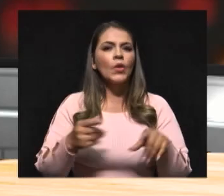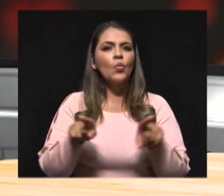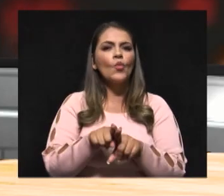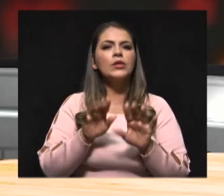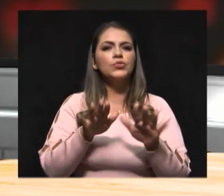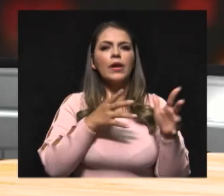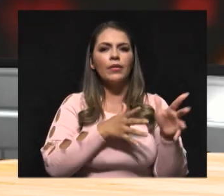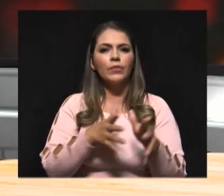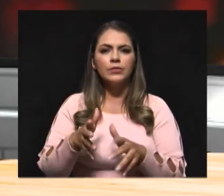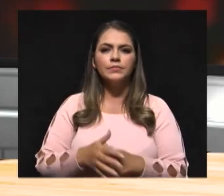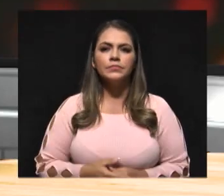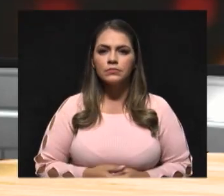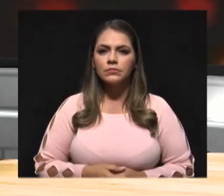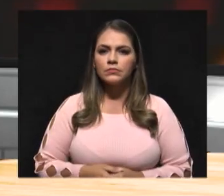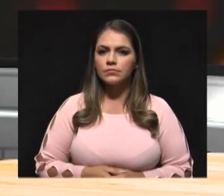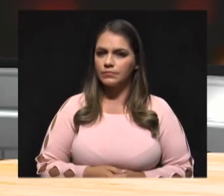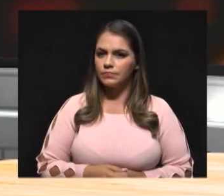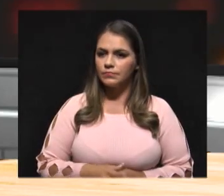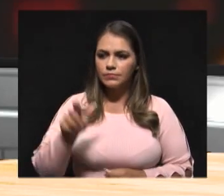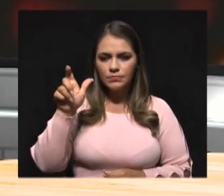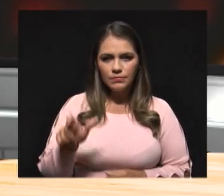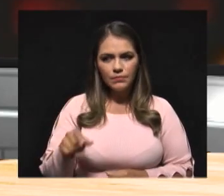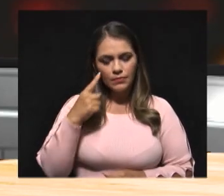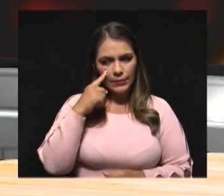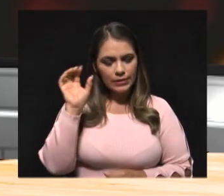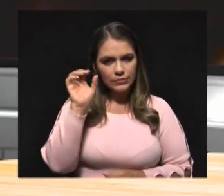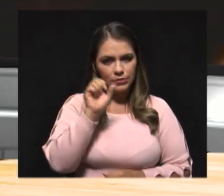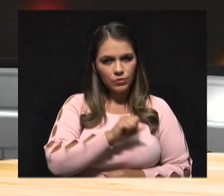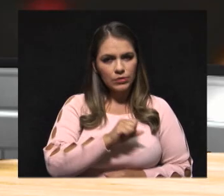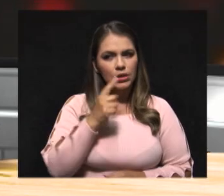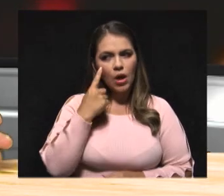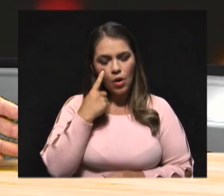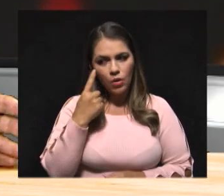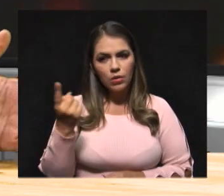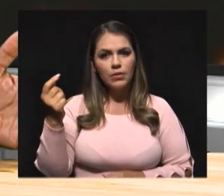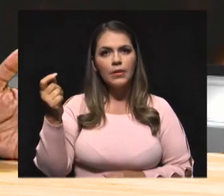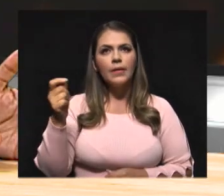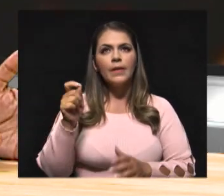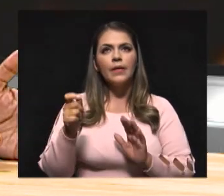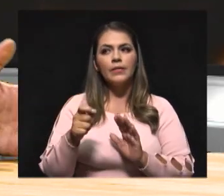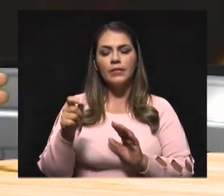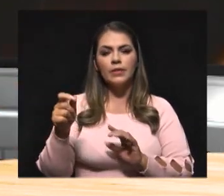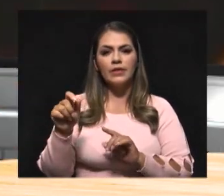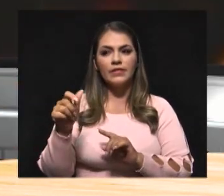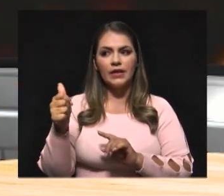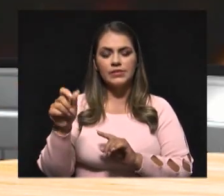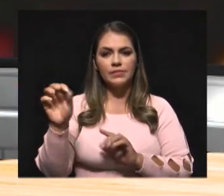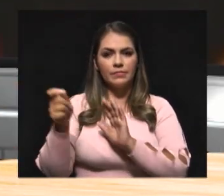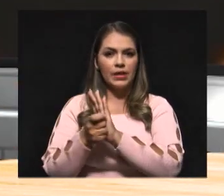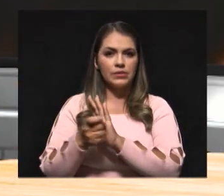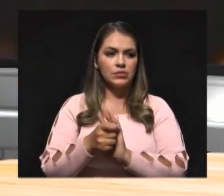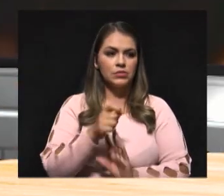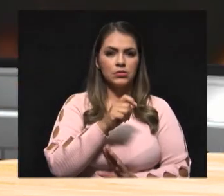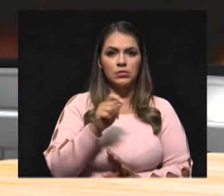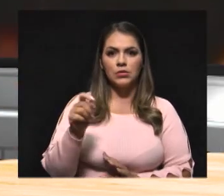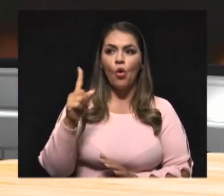le explicó a alguien que es más malicioso el que se da cuenta que si viene diez veces el que te paga 8 ganas más que si